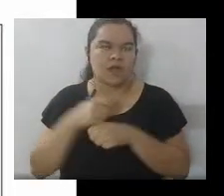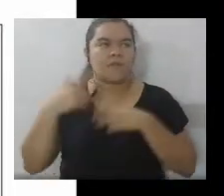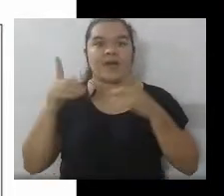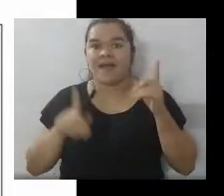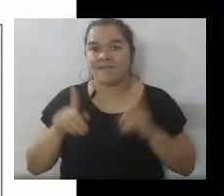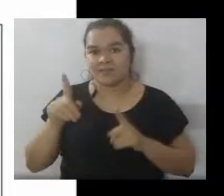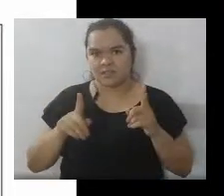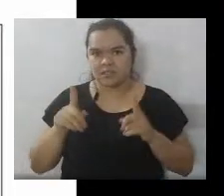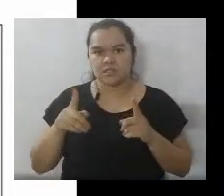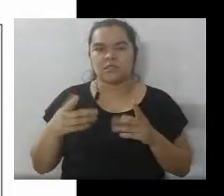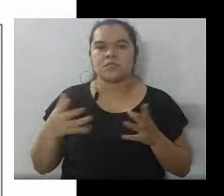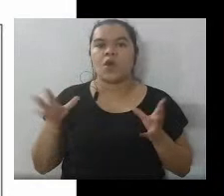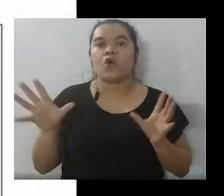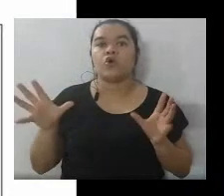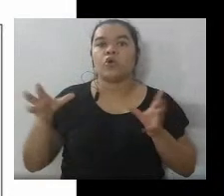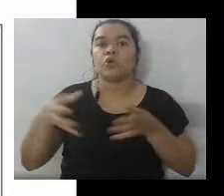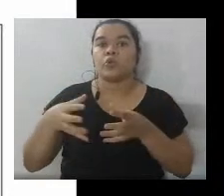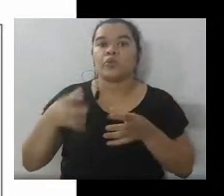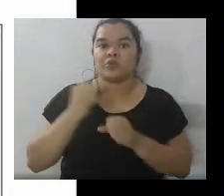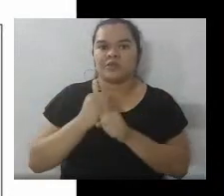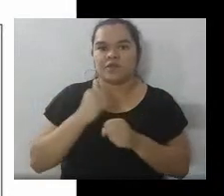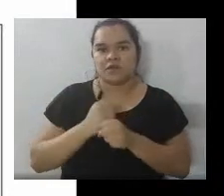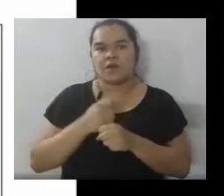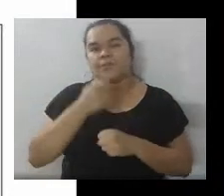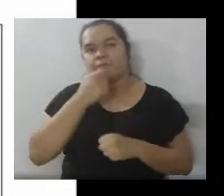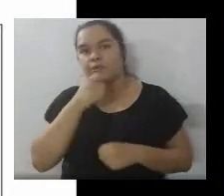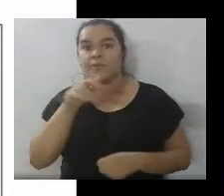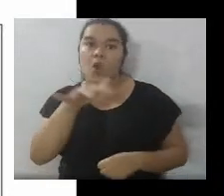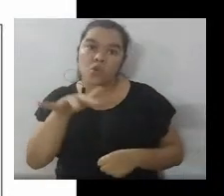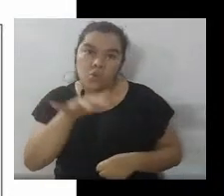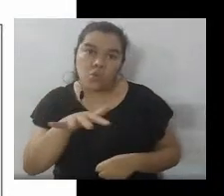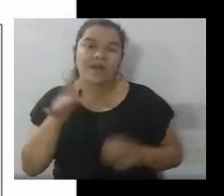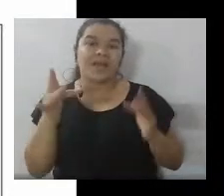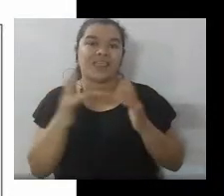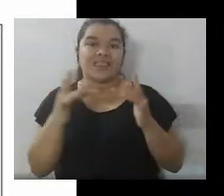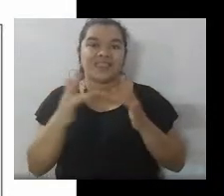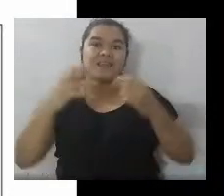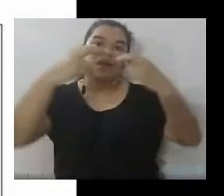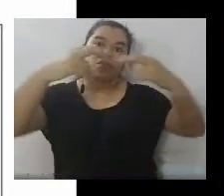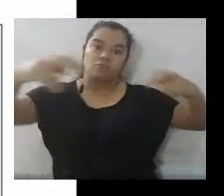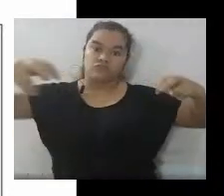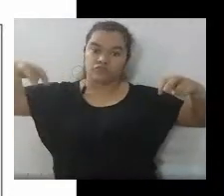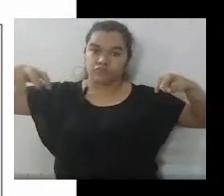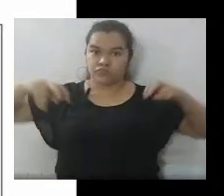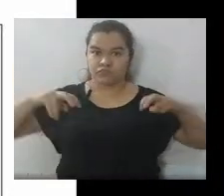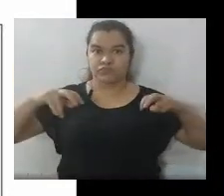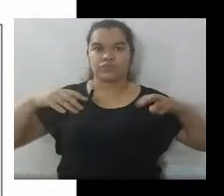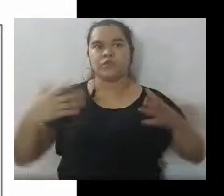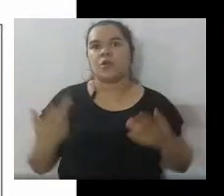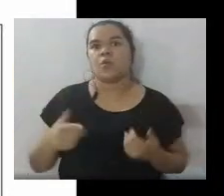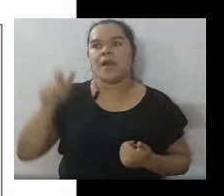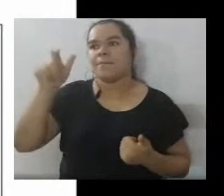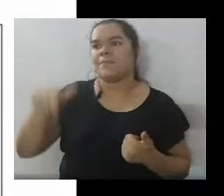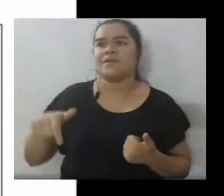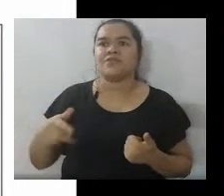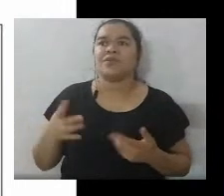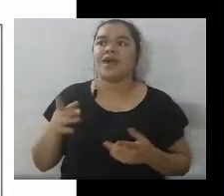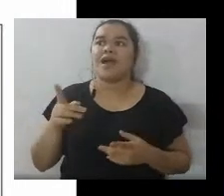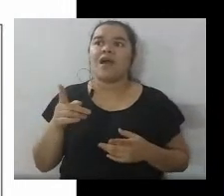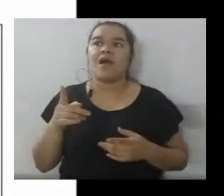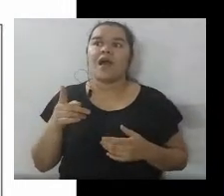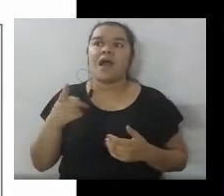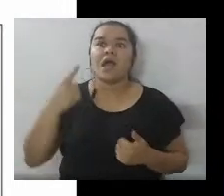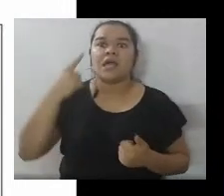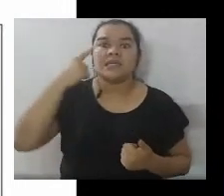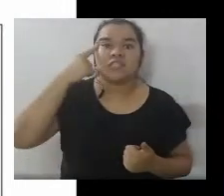el trabajo en grupo tiene que ver con que nos reunimos en un sitio de internet, un polaco, un indio, un chino,